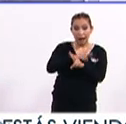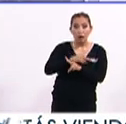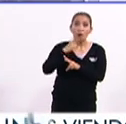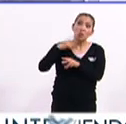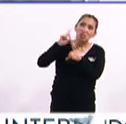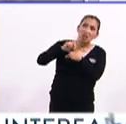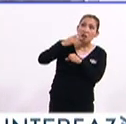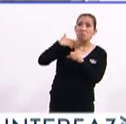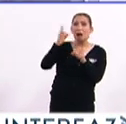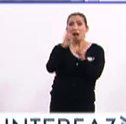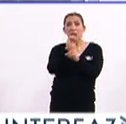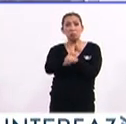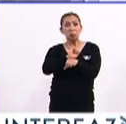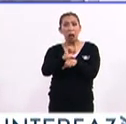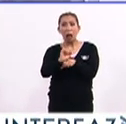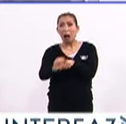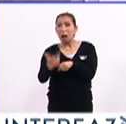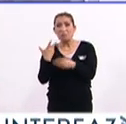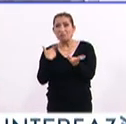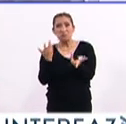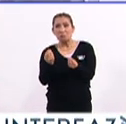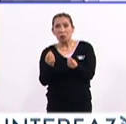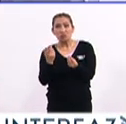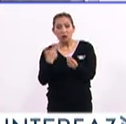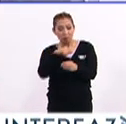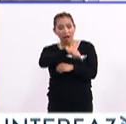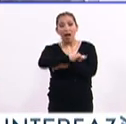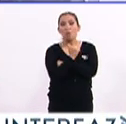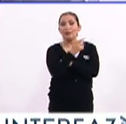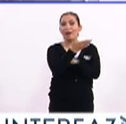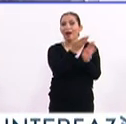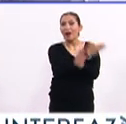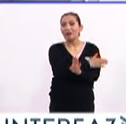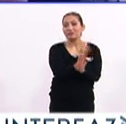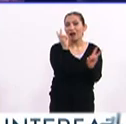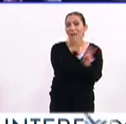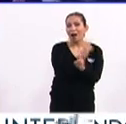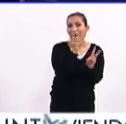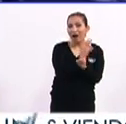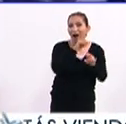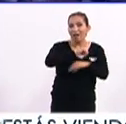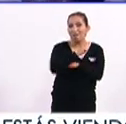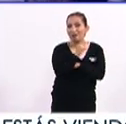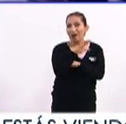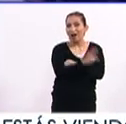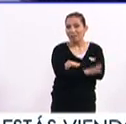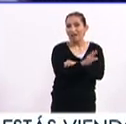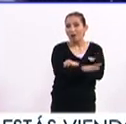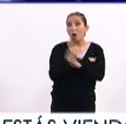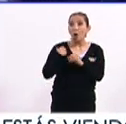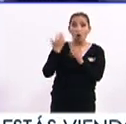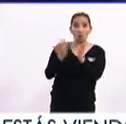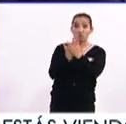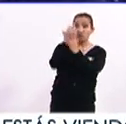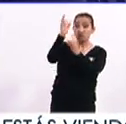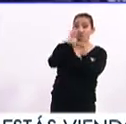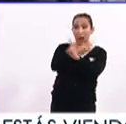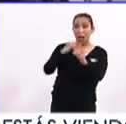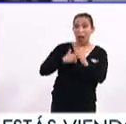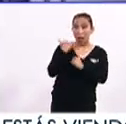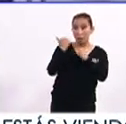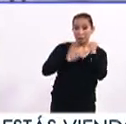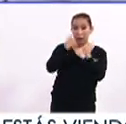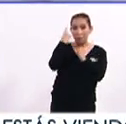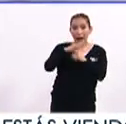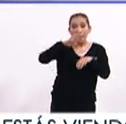en días cuando no se tenga mucho viento, o en días en los que sí se tenga mucho viento se va a poder aprovechar